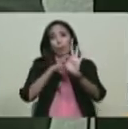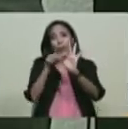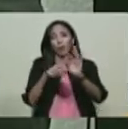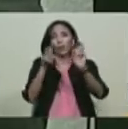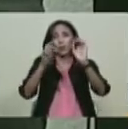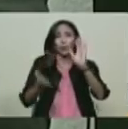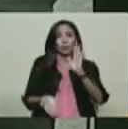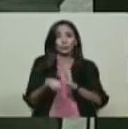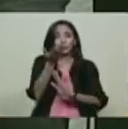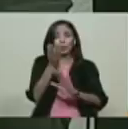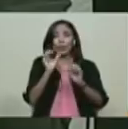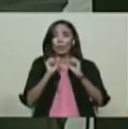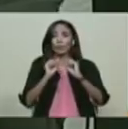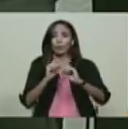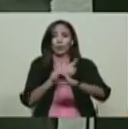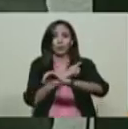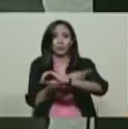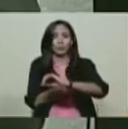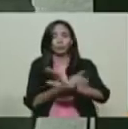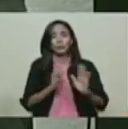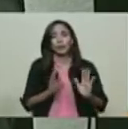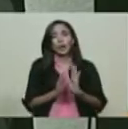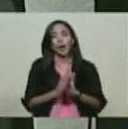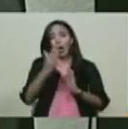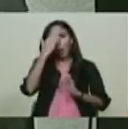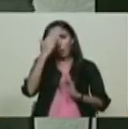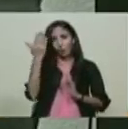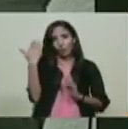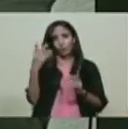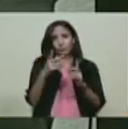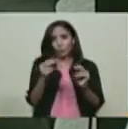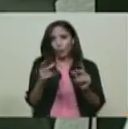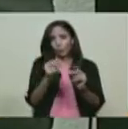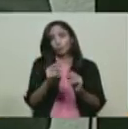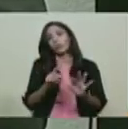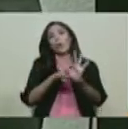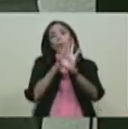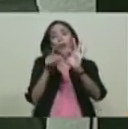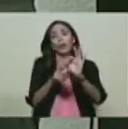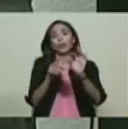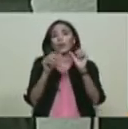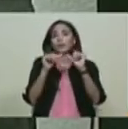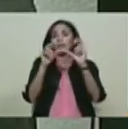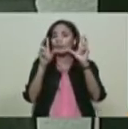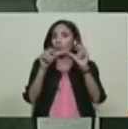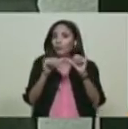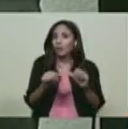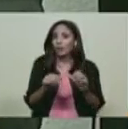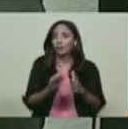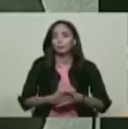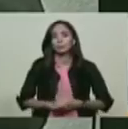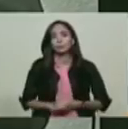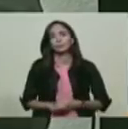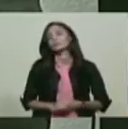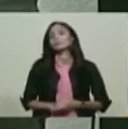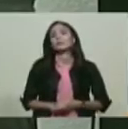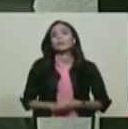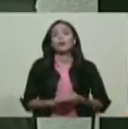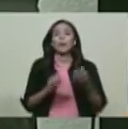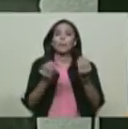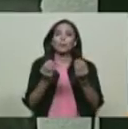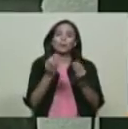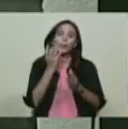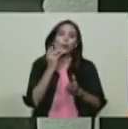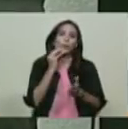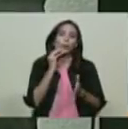más fuerte del mundo. No debemos olvidar que es la única moneda que estatalmente, que a partir de un Estado con reservas